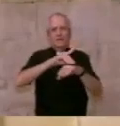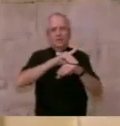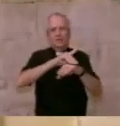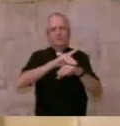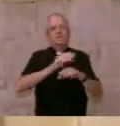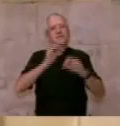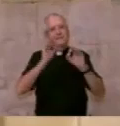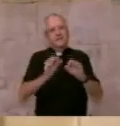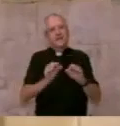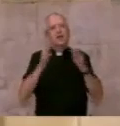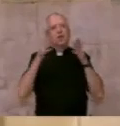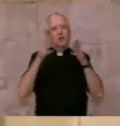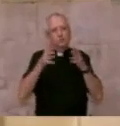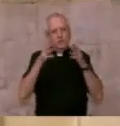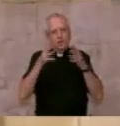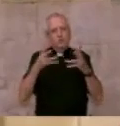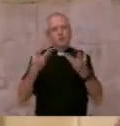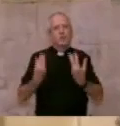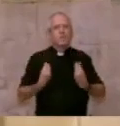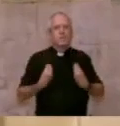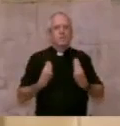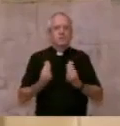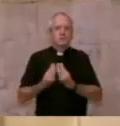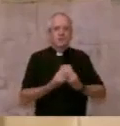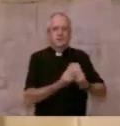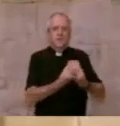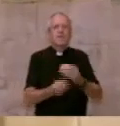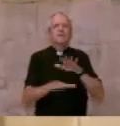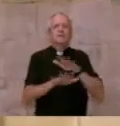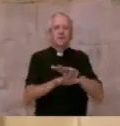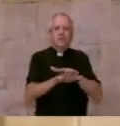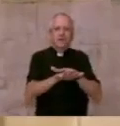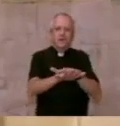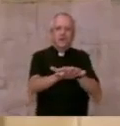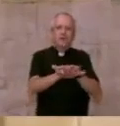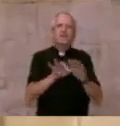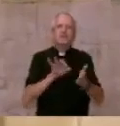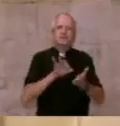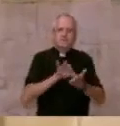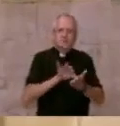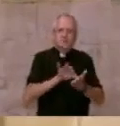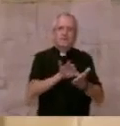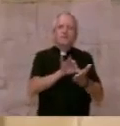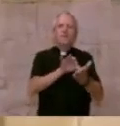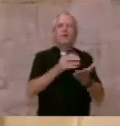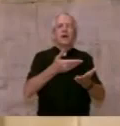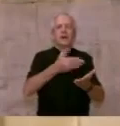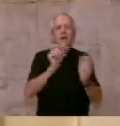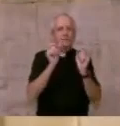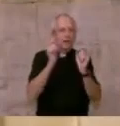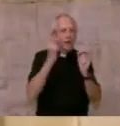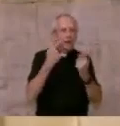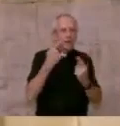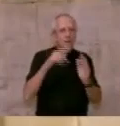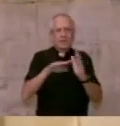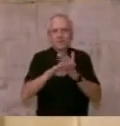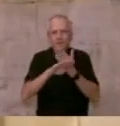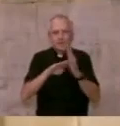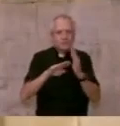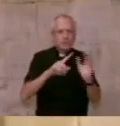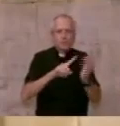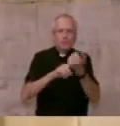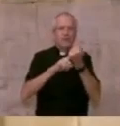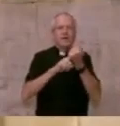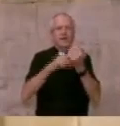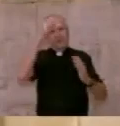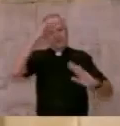de la diócesis, que sean consejos donde vivamos de verdad la sinodalidad y el discernimiento, escuchándonos